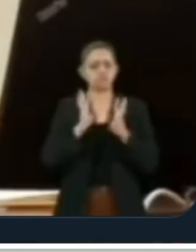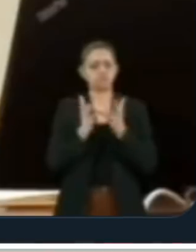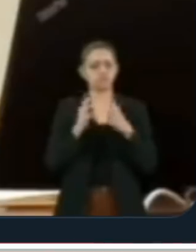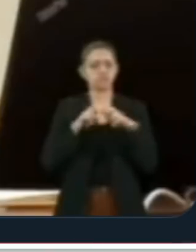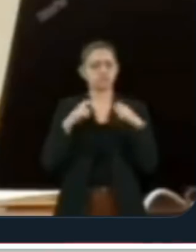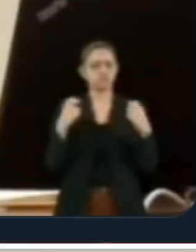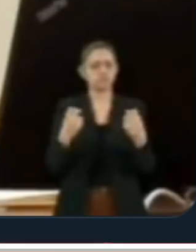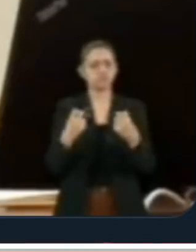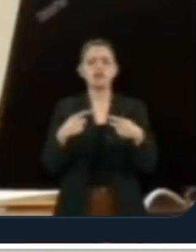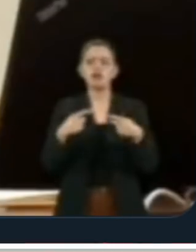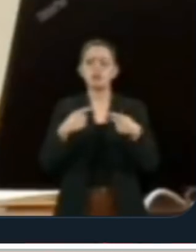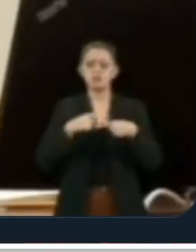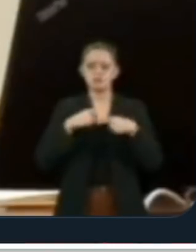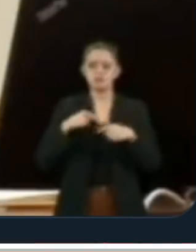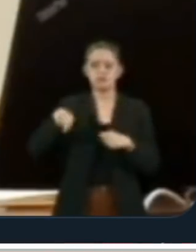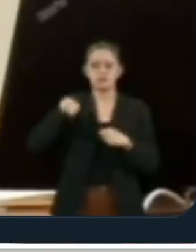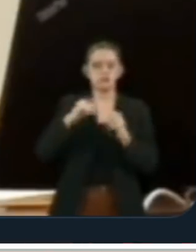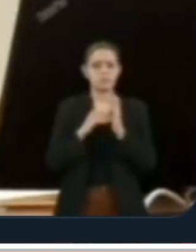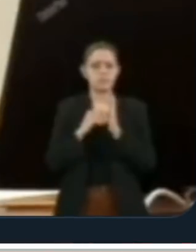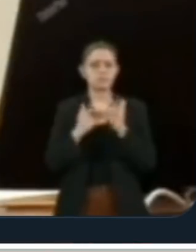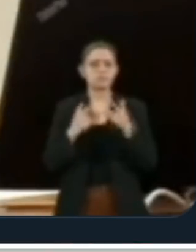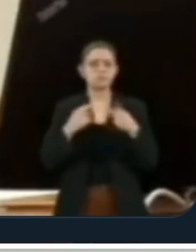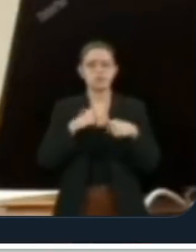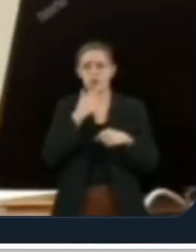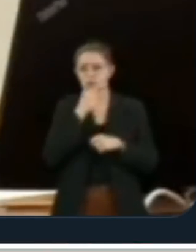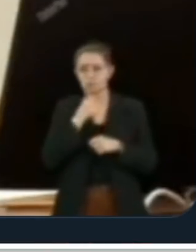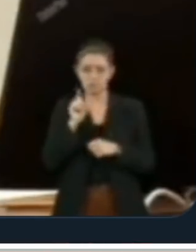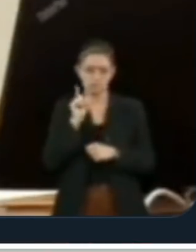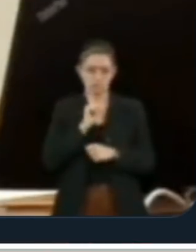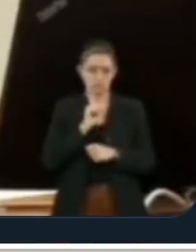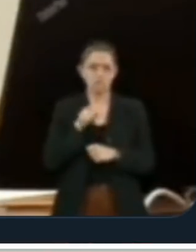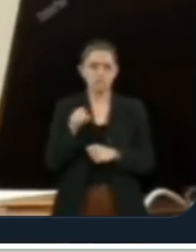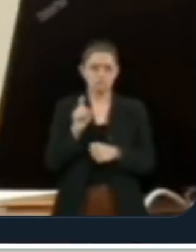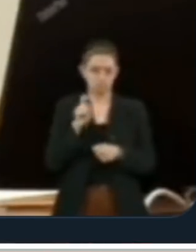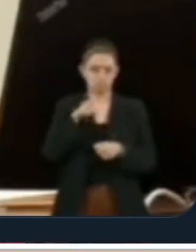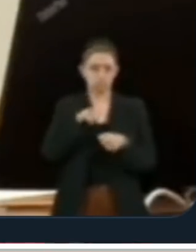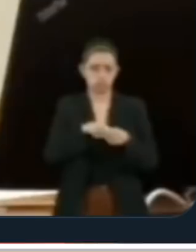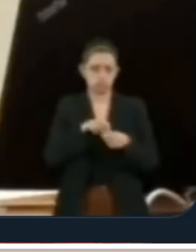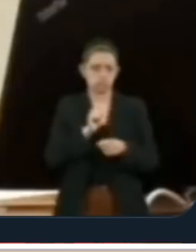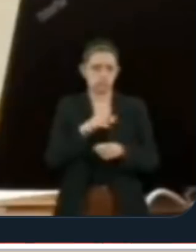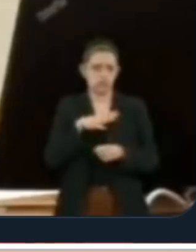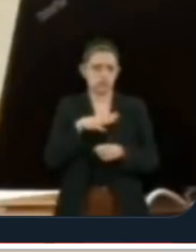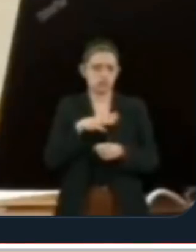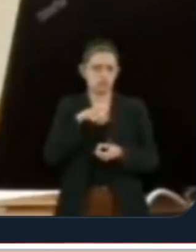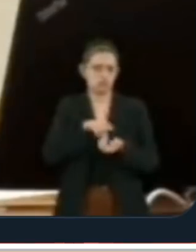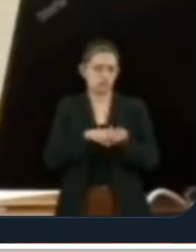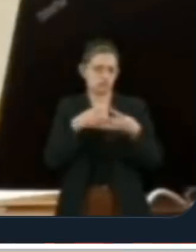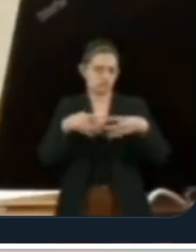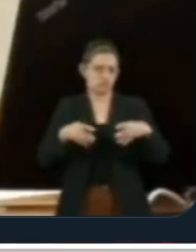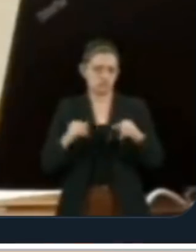y miles de ciudadanos y ciudadanos mexicanos quienes integran la estructura del instituto, pero también